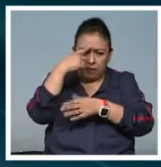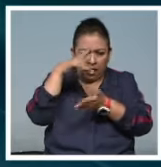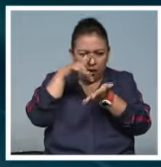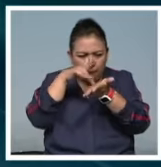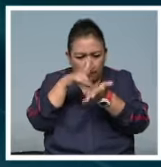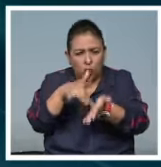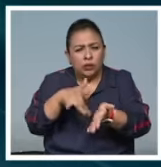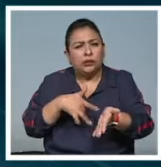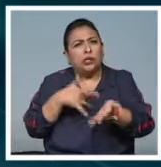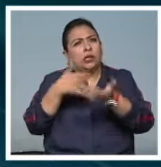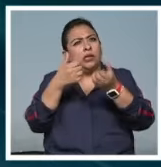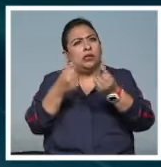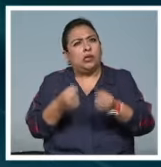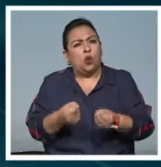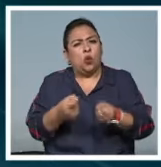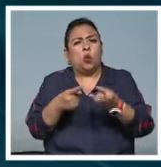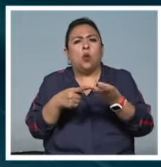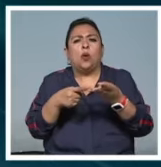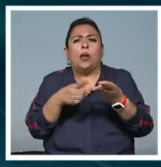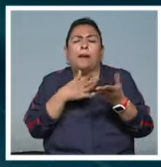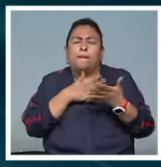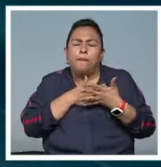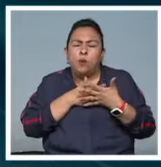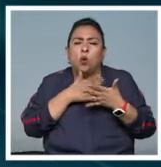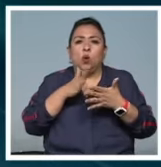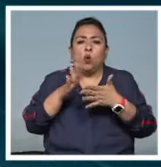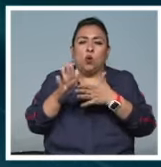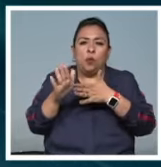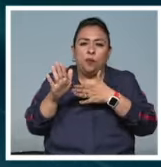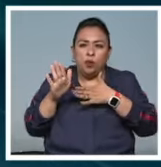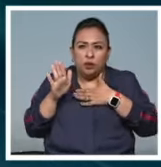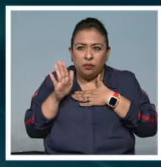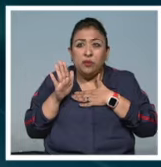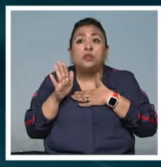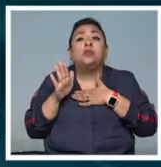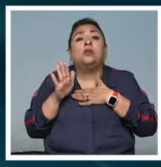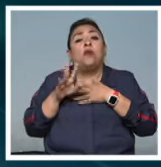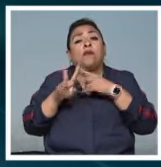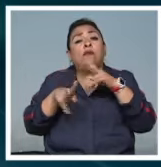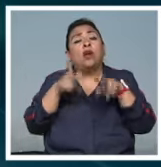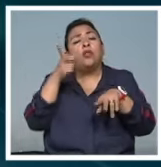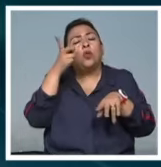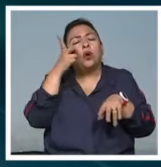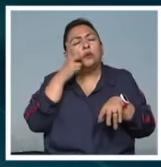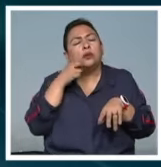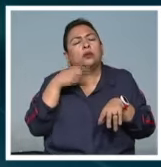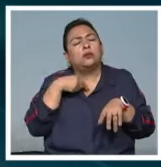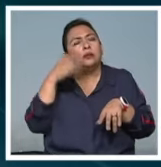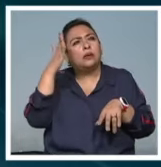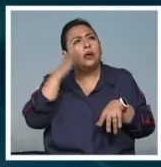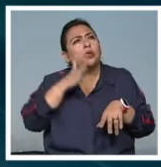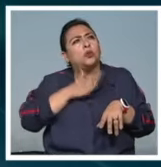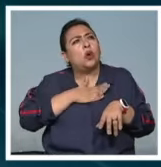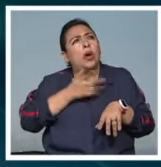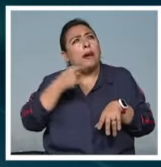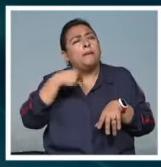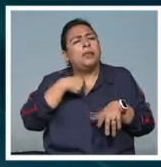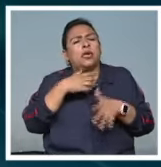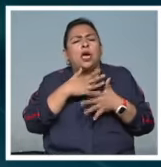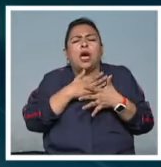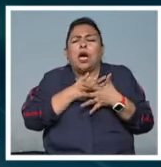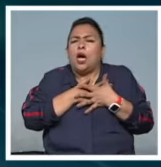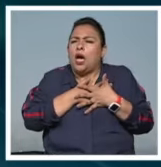apoyo, seguridad, amor, compromiso, e irse a dormir sabiendo que uno es la persona más